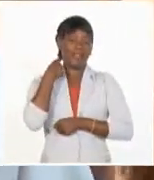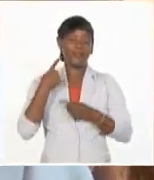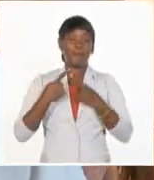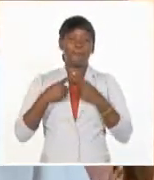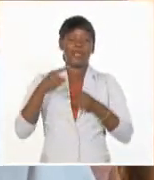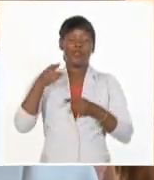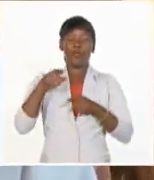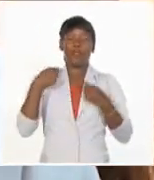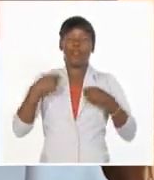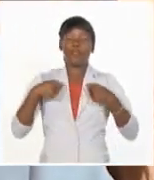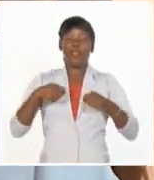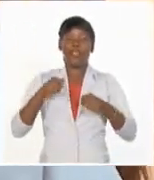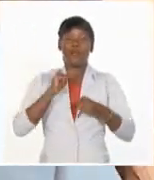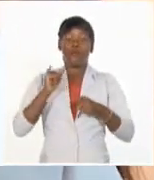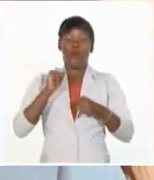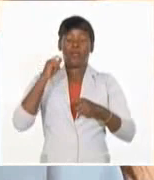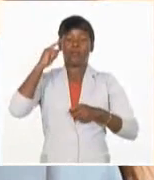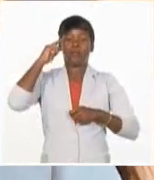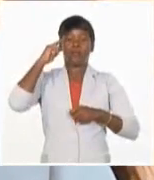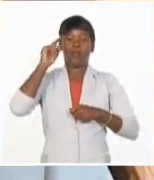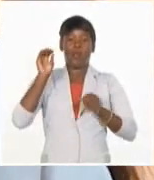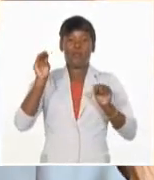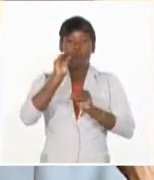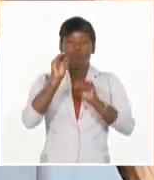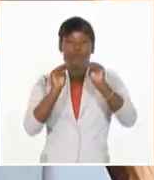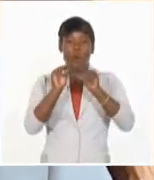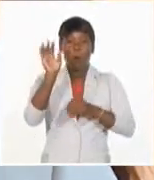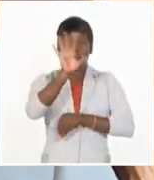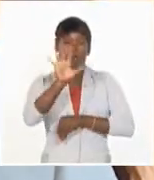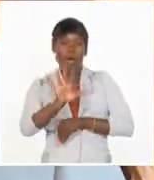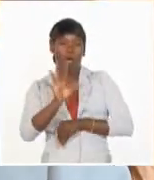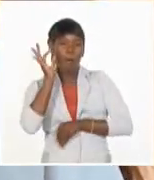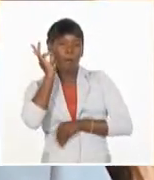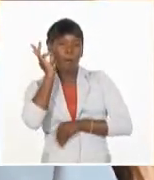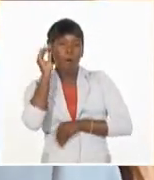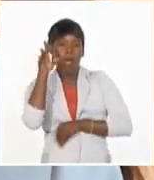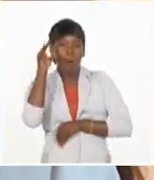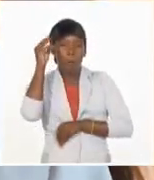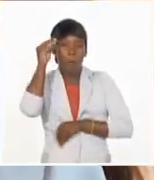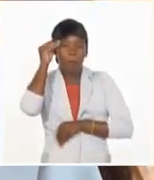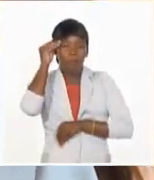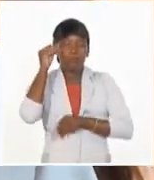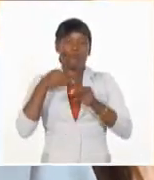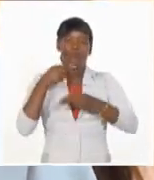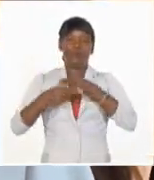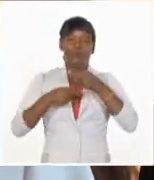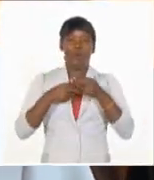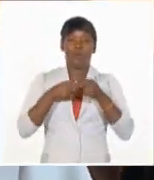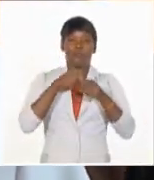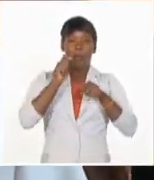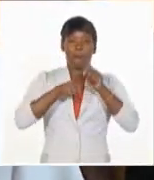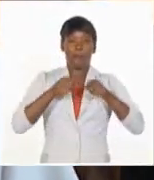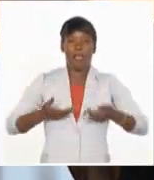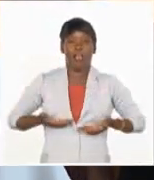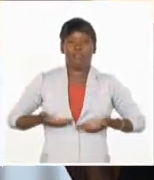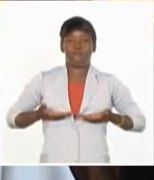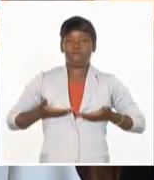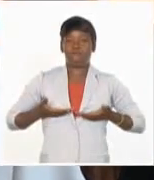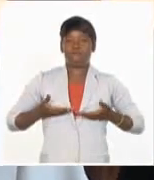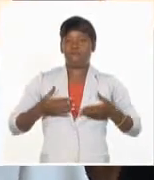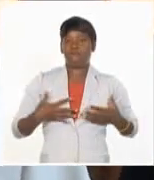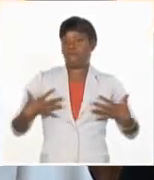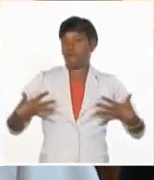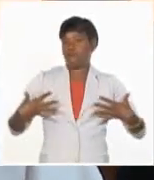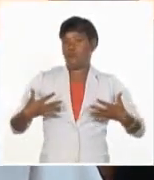ver una serie de características, de dimensiones, lo que es simetría, lo que es profundidad, y yo creo que la plástica ayuda muchísimo